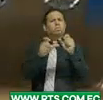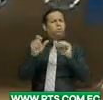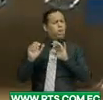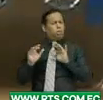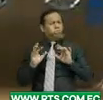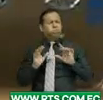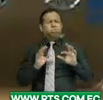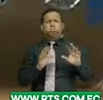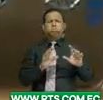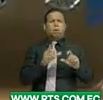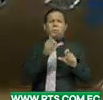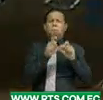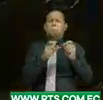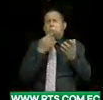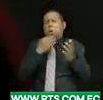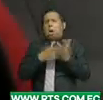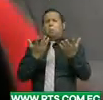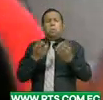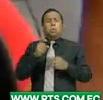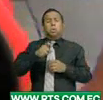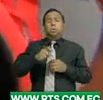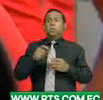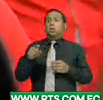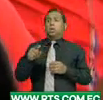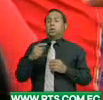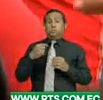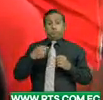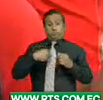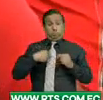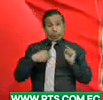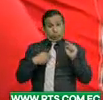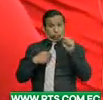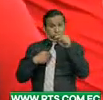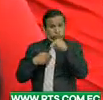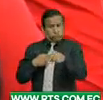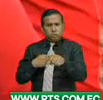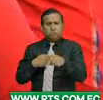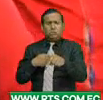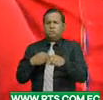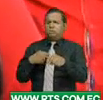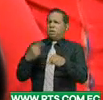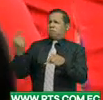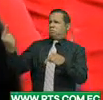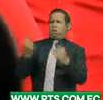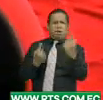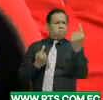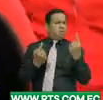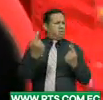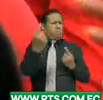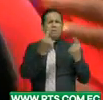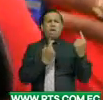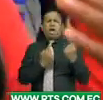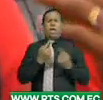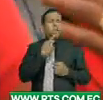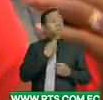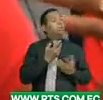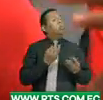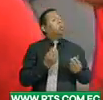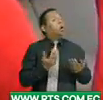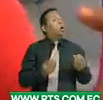de ofrecimientos. Usted viene aquí y más hay tramitadores. Un tramitador le está